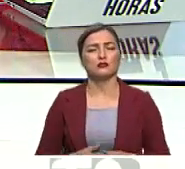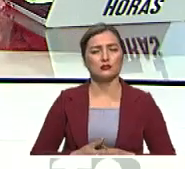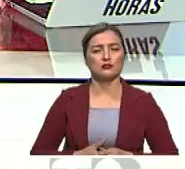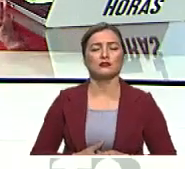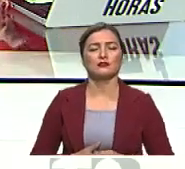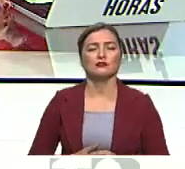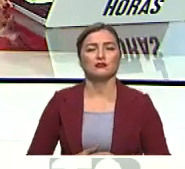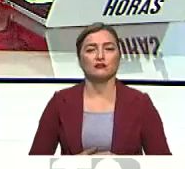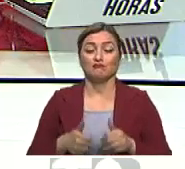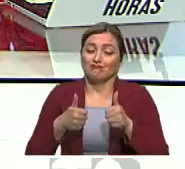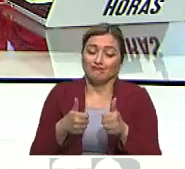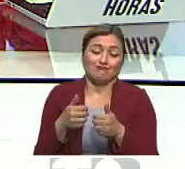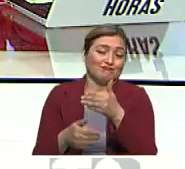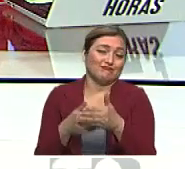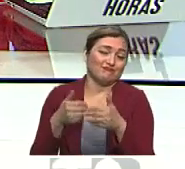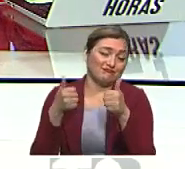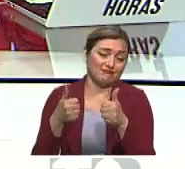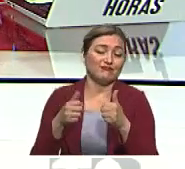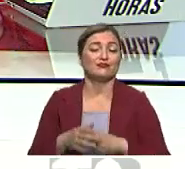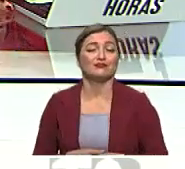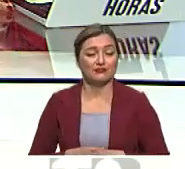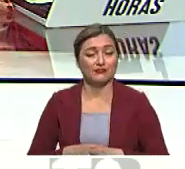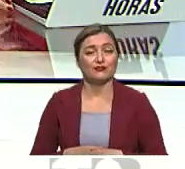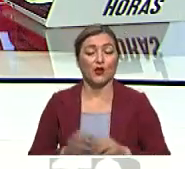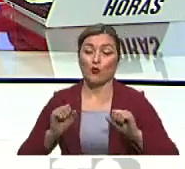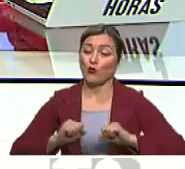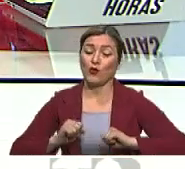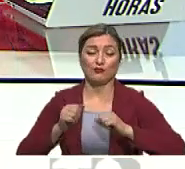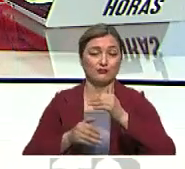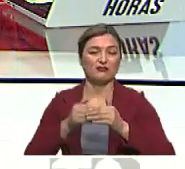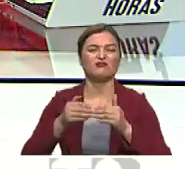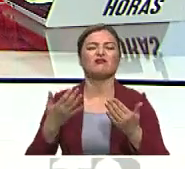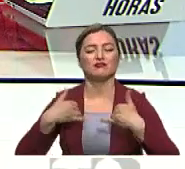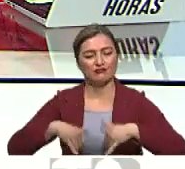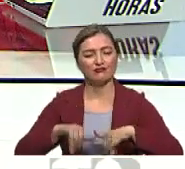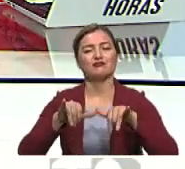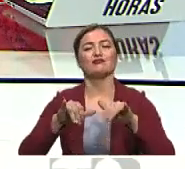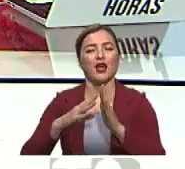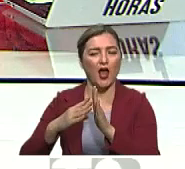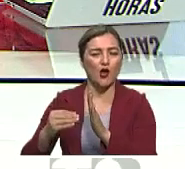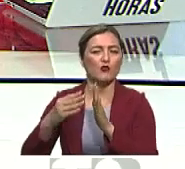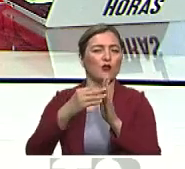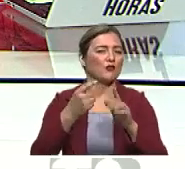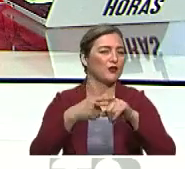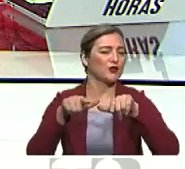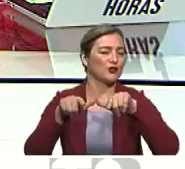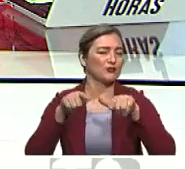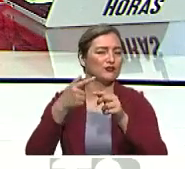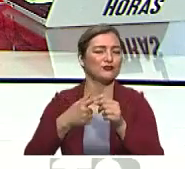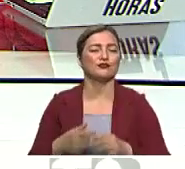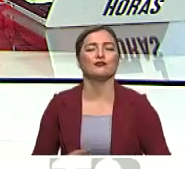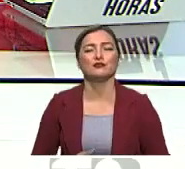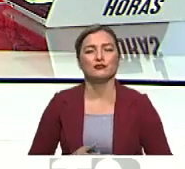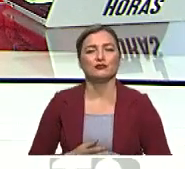en buena hora que se esté llevando a cabo esta iniciativa. Esperemos que también se pueda hacer más seguido y que se pueda replicar tal vez en otros sectores de la